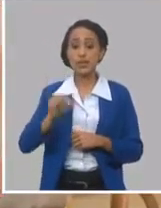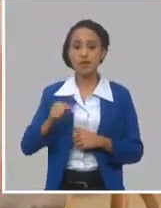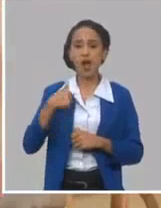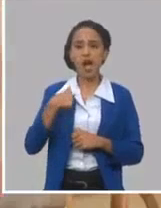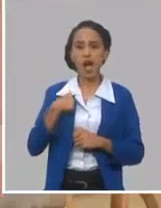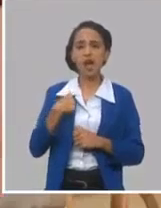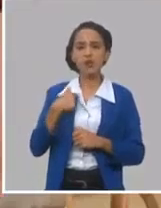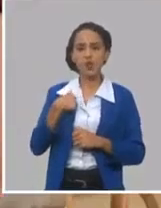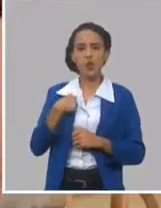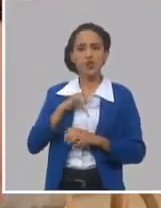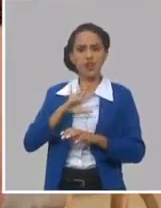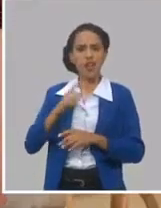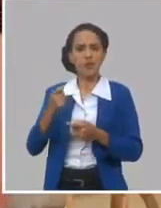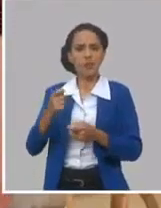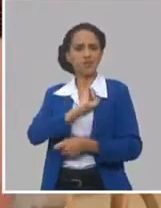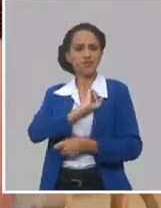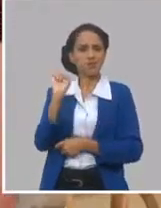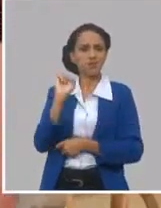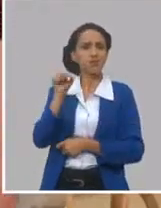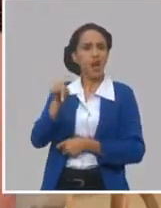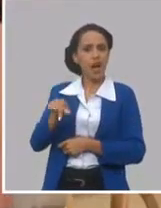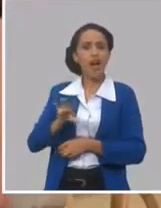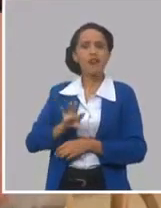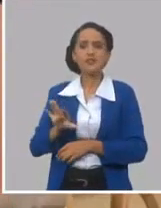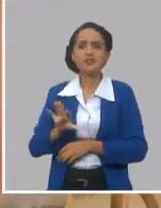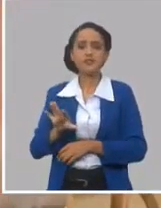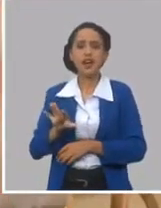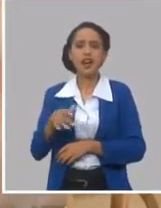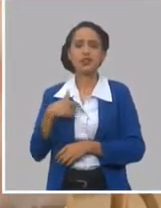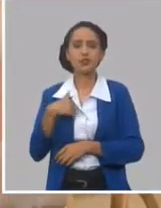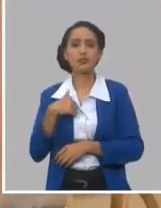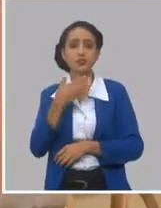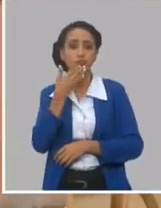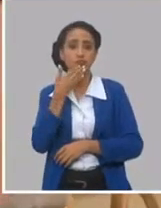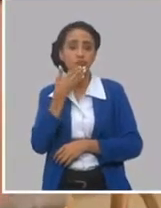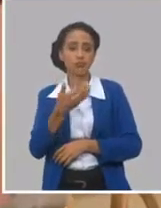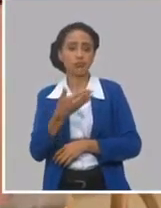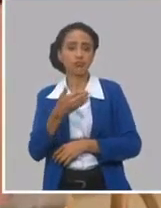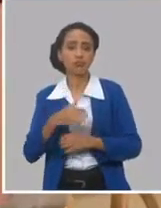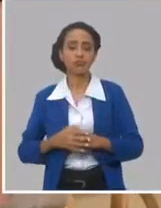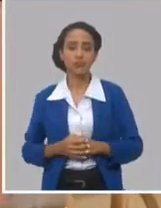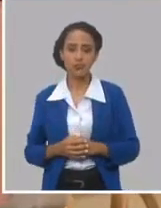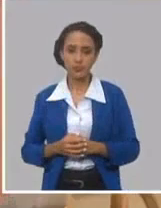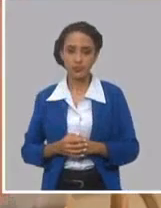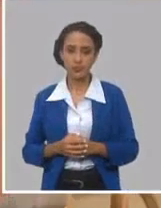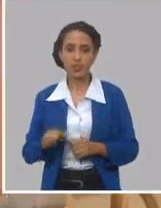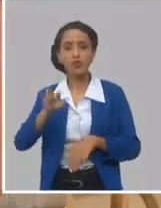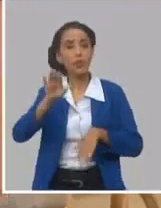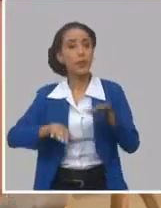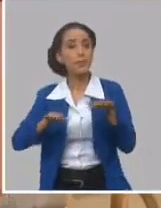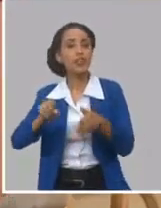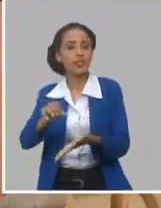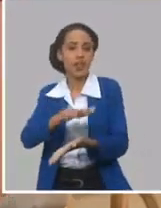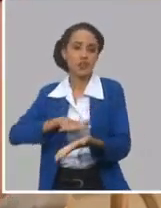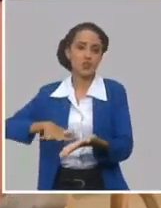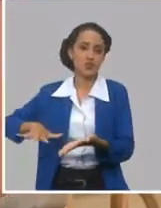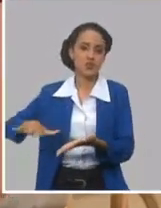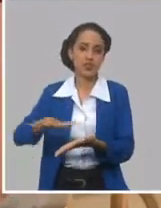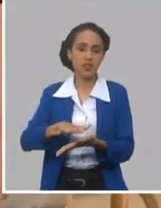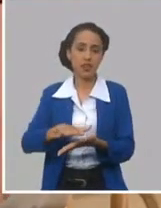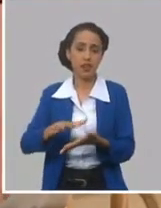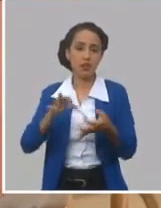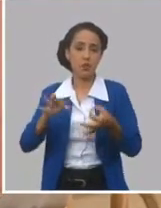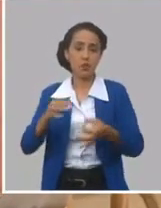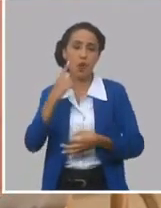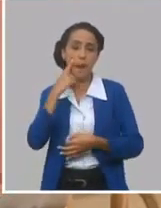de prestigio o como alguien merecedor de prestigio. Y esto sí tiene que ver con consensos sociales y tiene que ver con